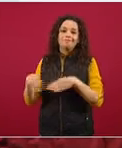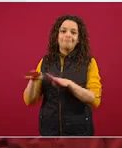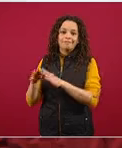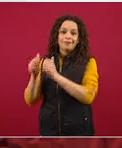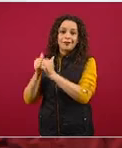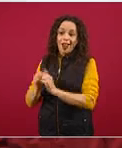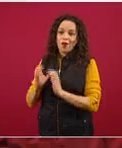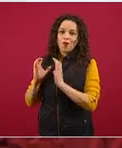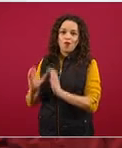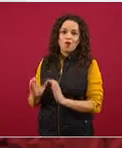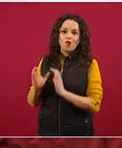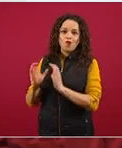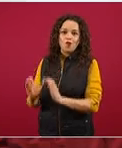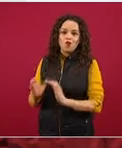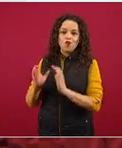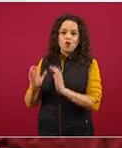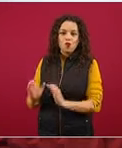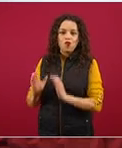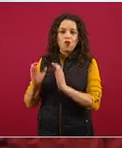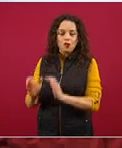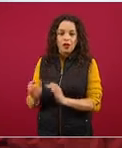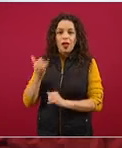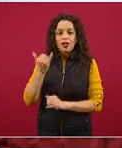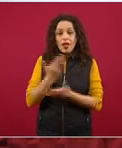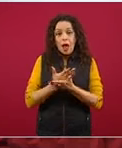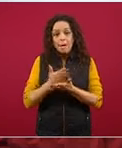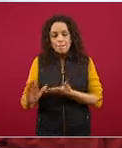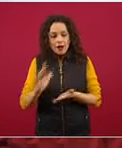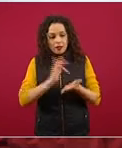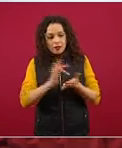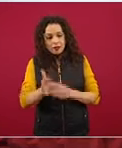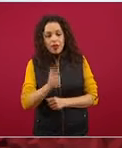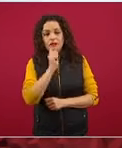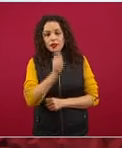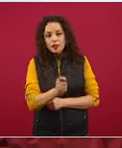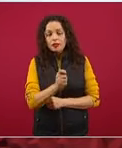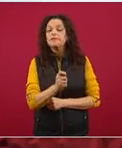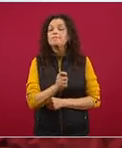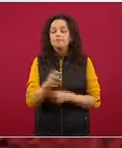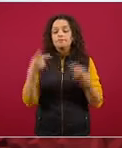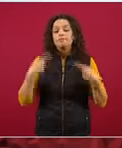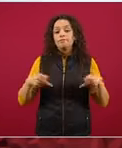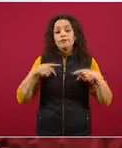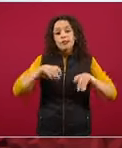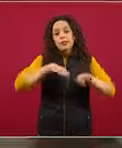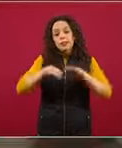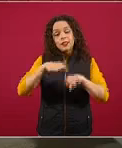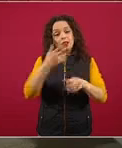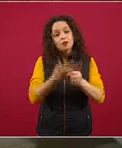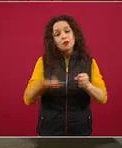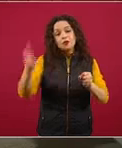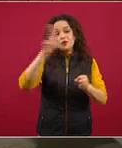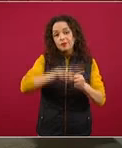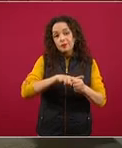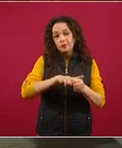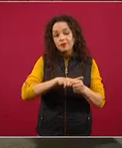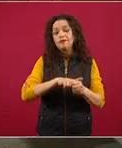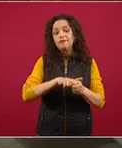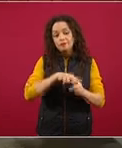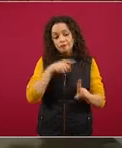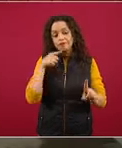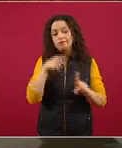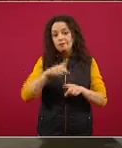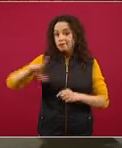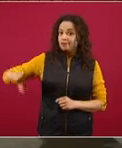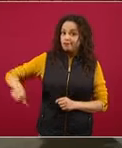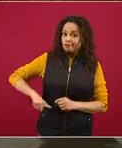o que gracias sobre todo también al personal de salud que trabaja en el ámbito